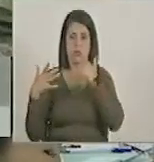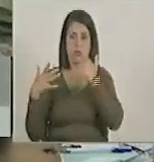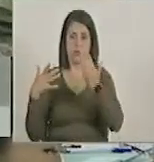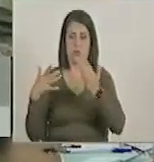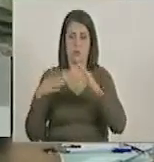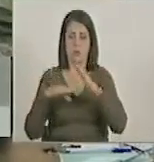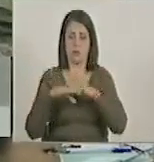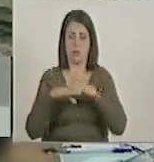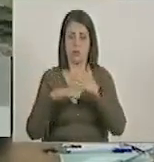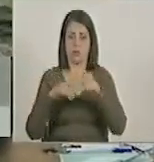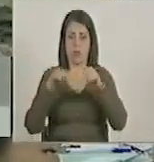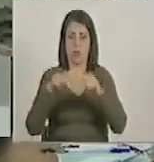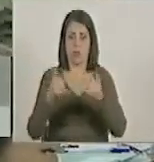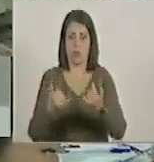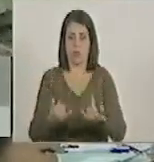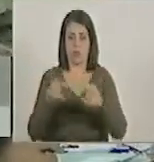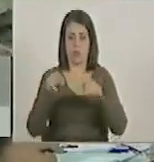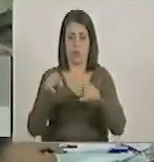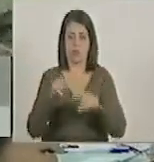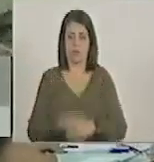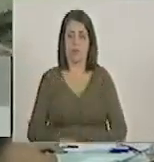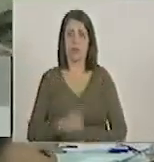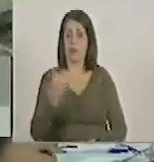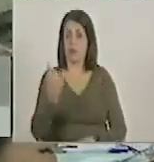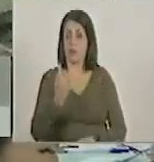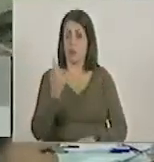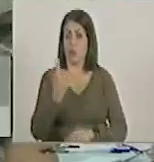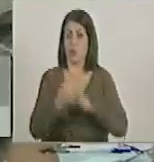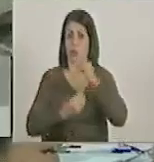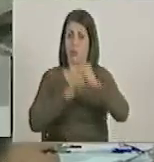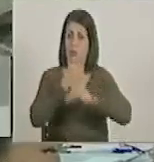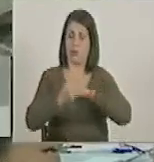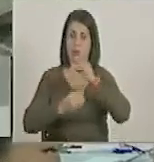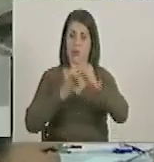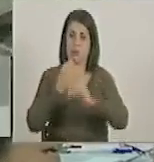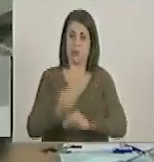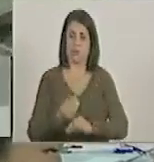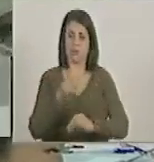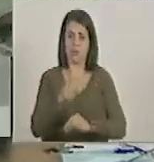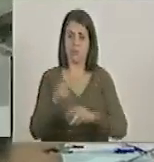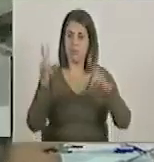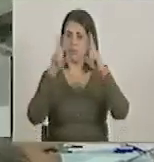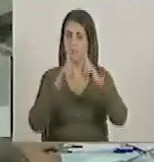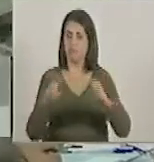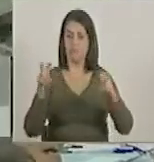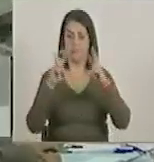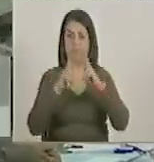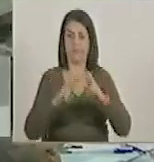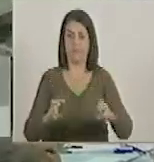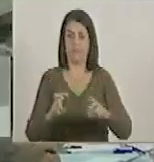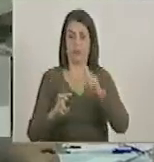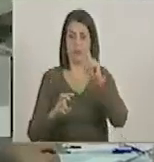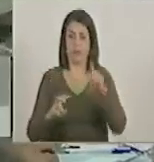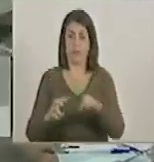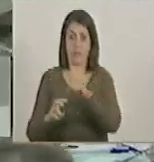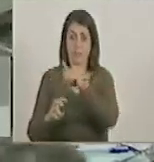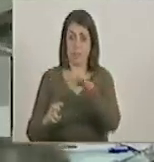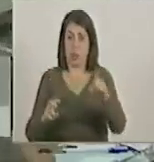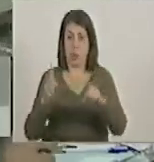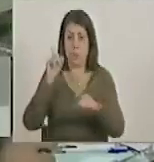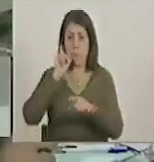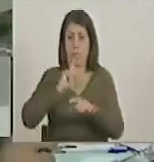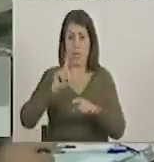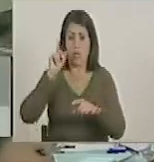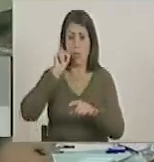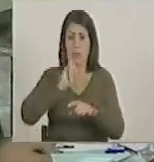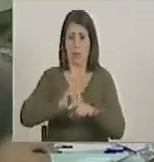porque precisamente no son los hechos los que analiza, sino son las calumnias y